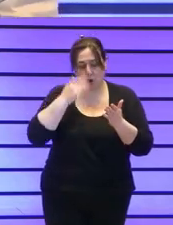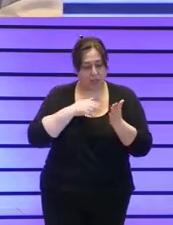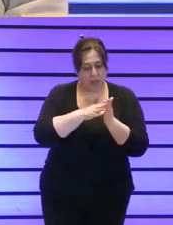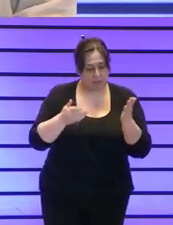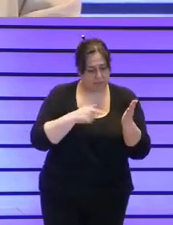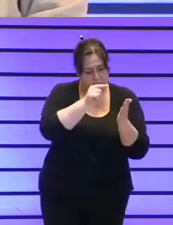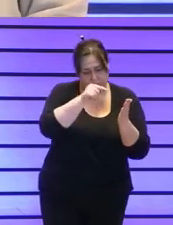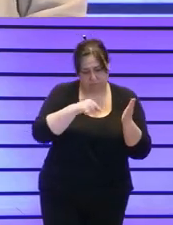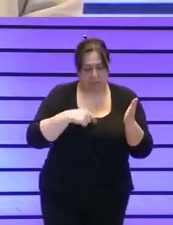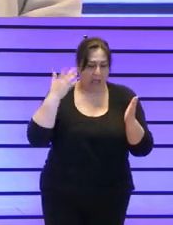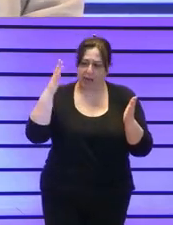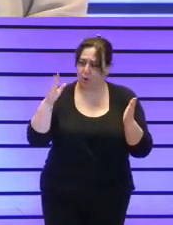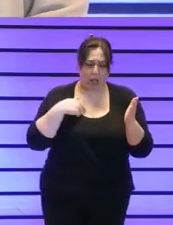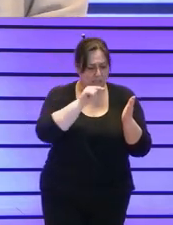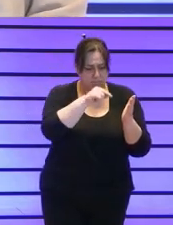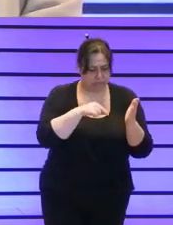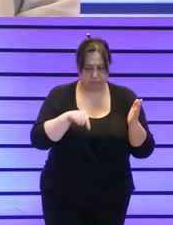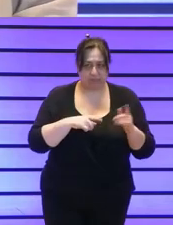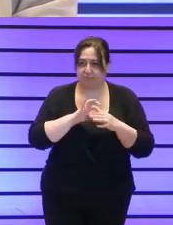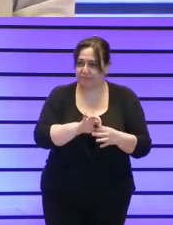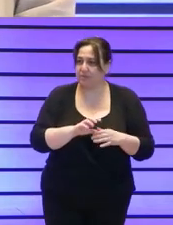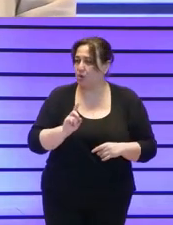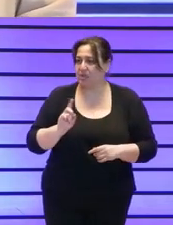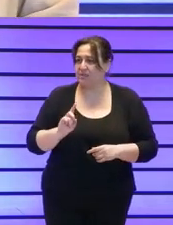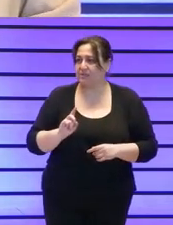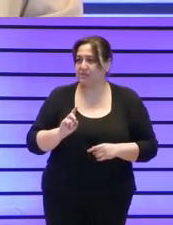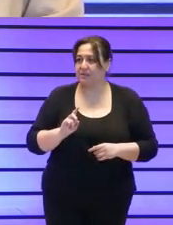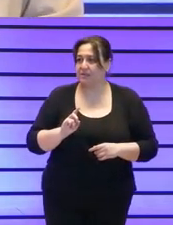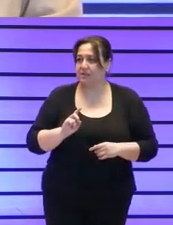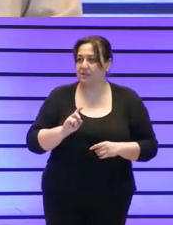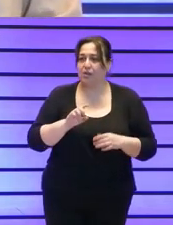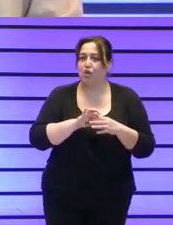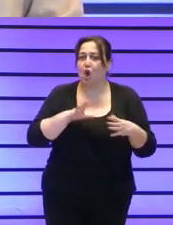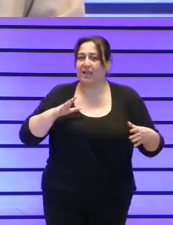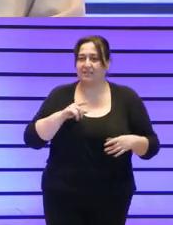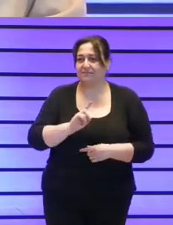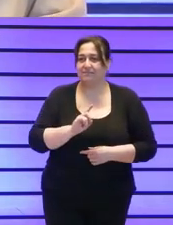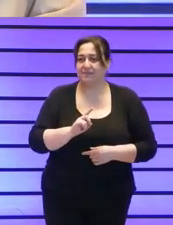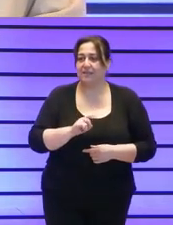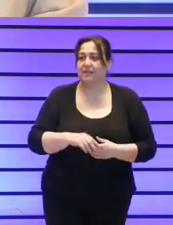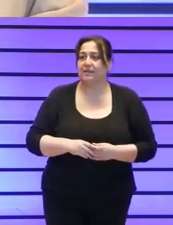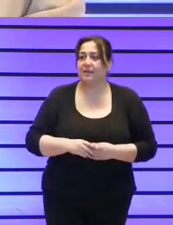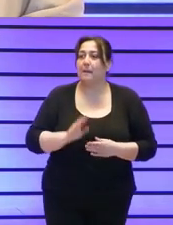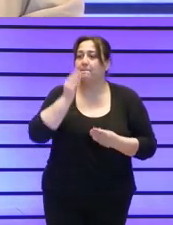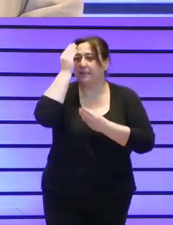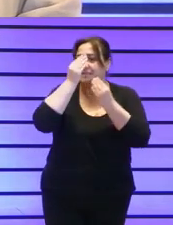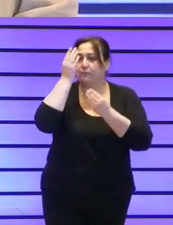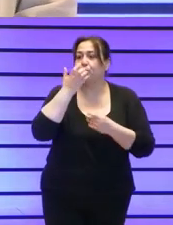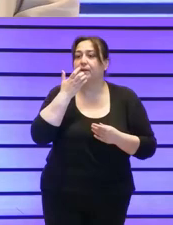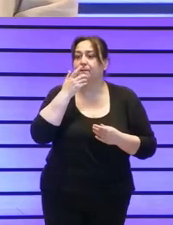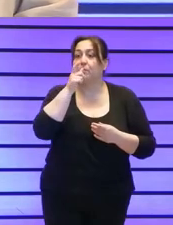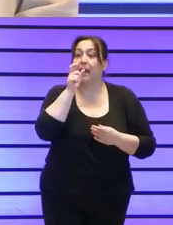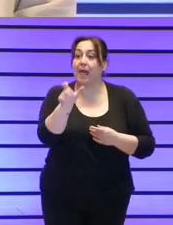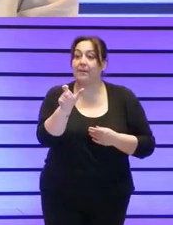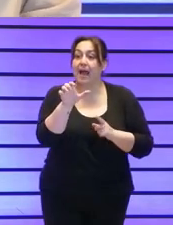cuatricomía, con árboles y no sé qué líos hay. No, es que no va de eso, ¿no? Pensemos, por ejemplo, que la